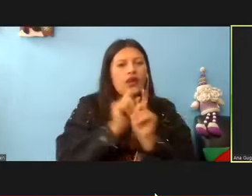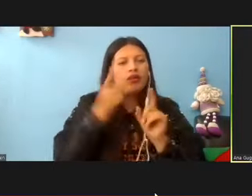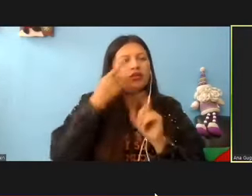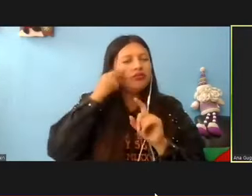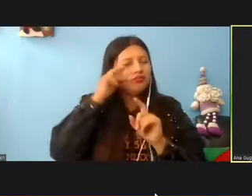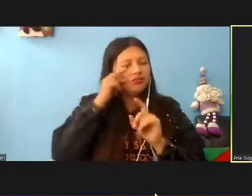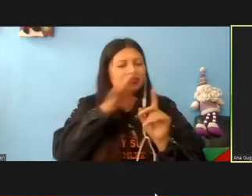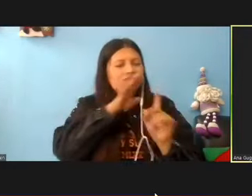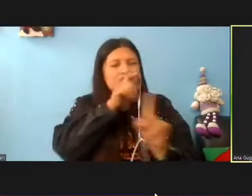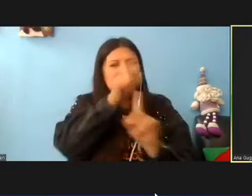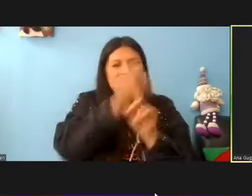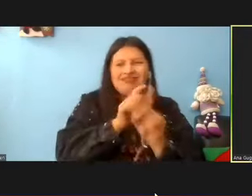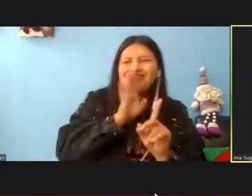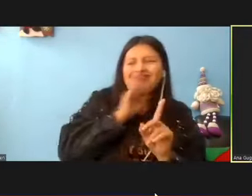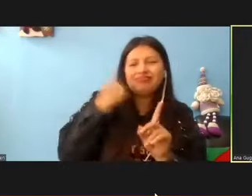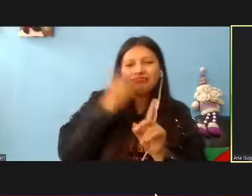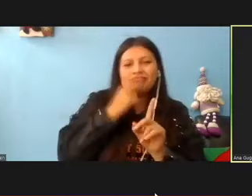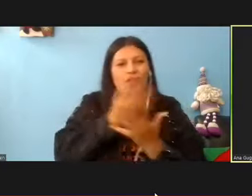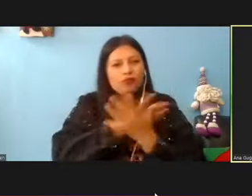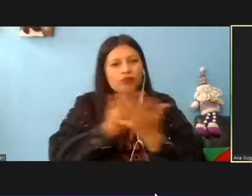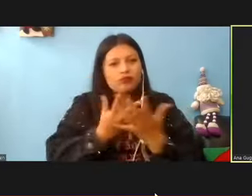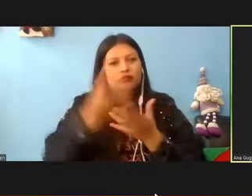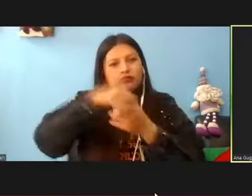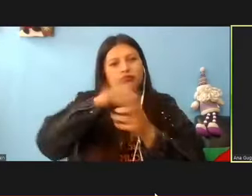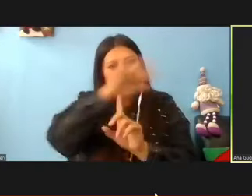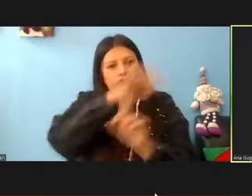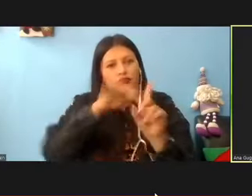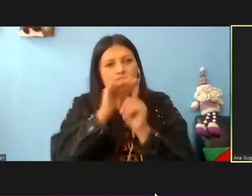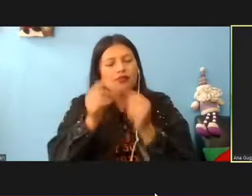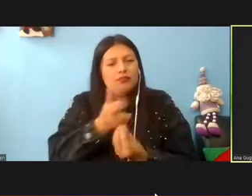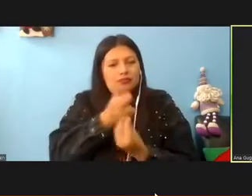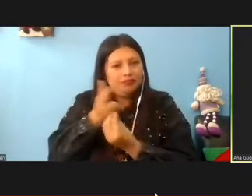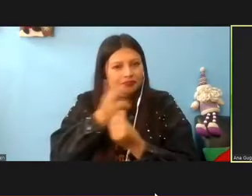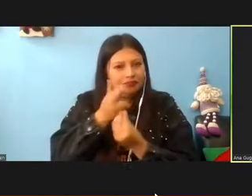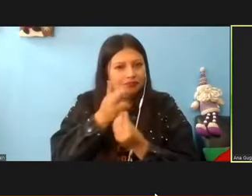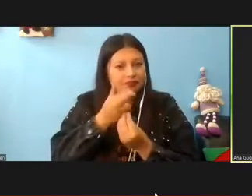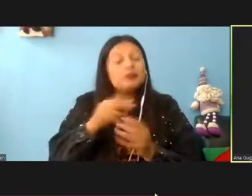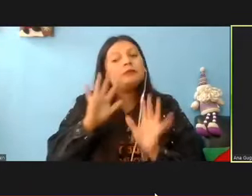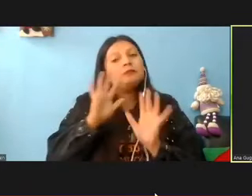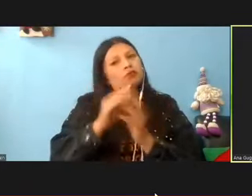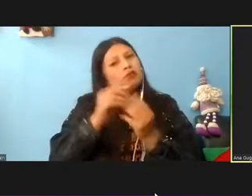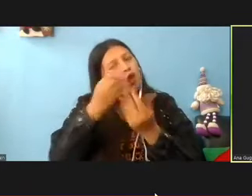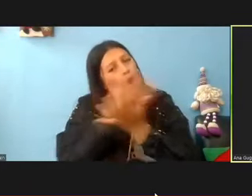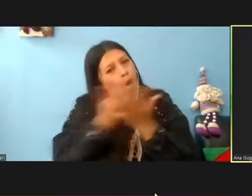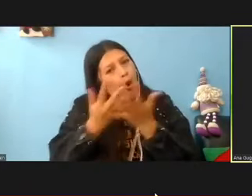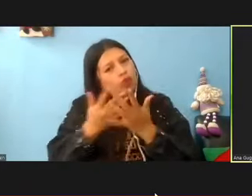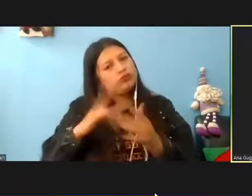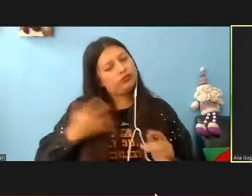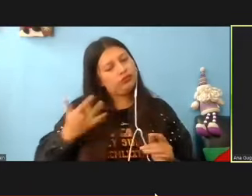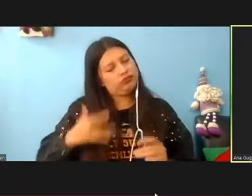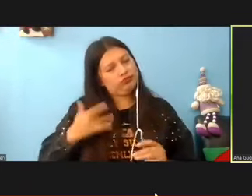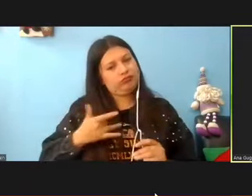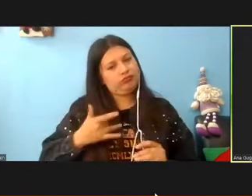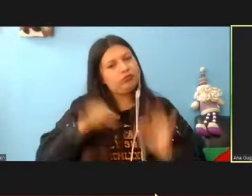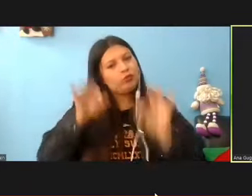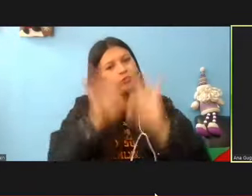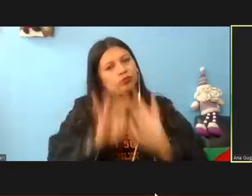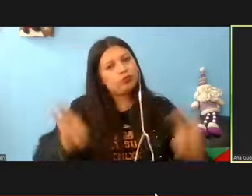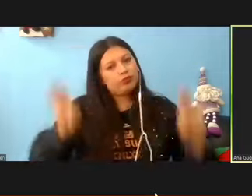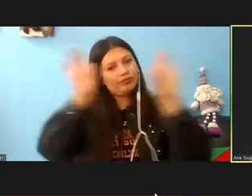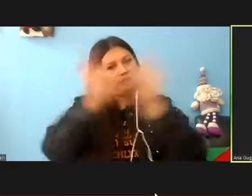y actores en estos contextos de conflicto. Así que esas son dos cuestiones que nos parecería